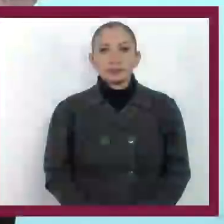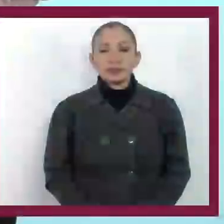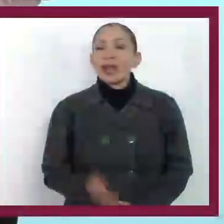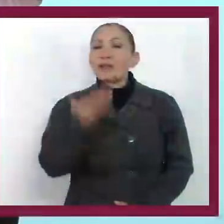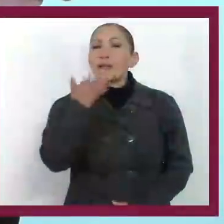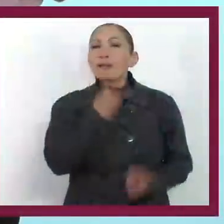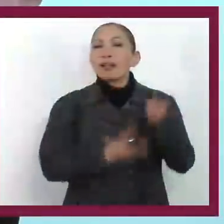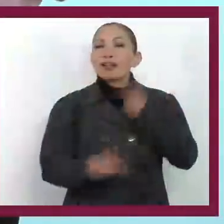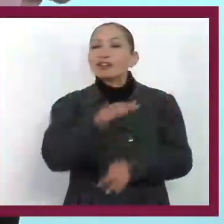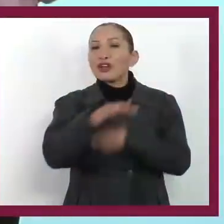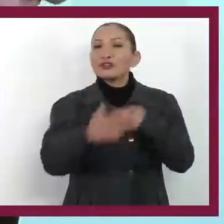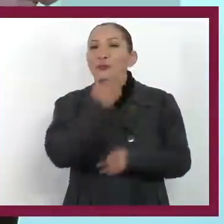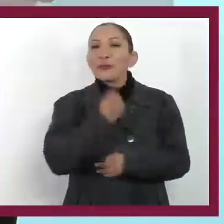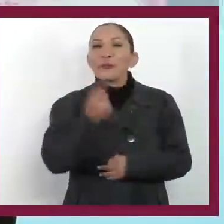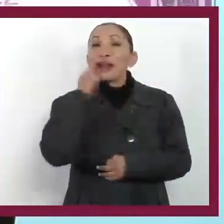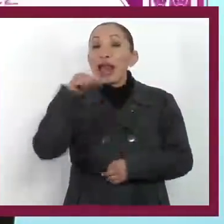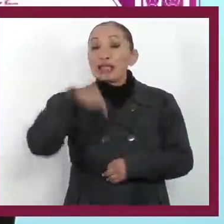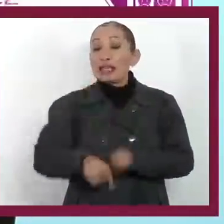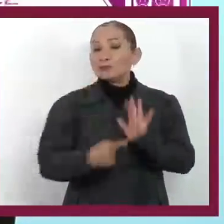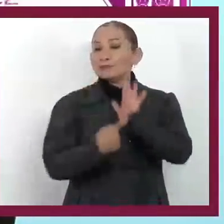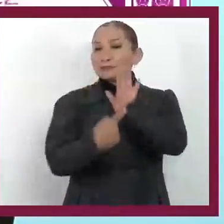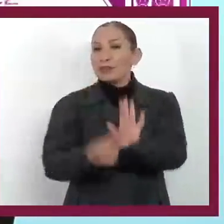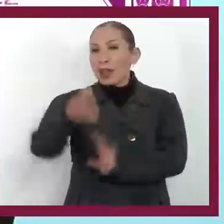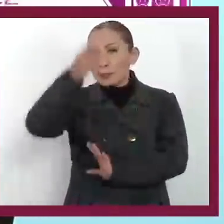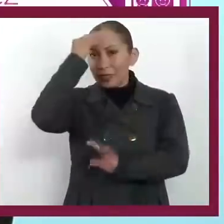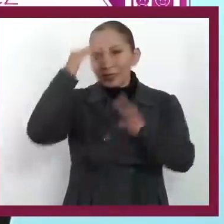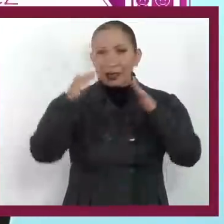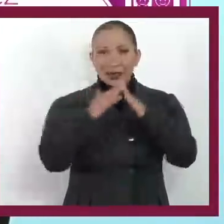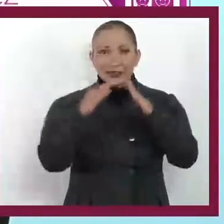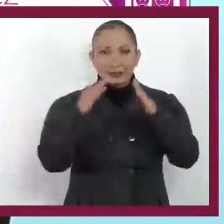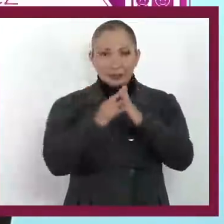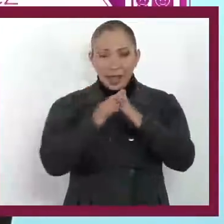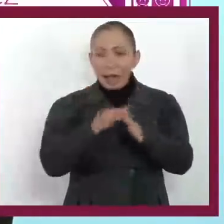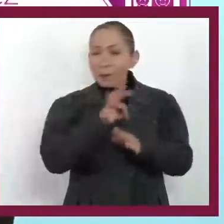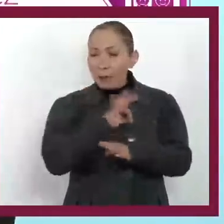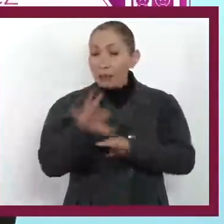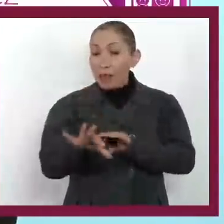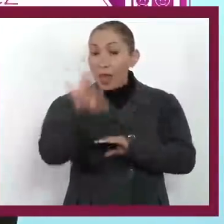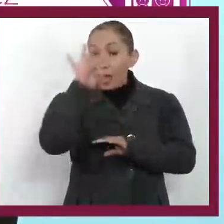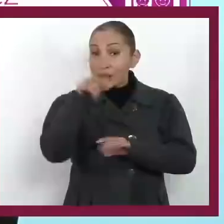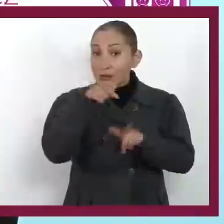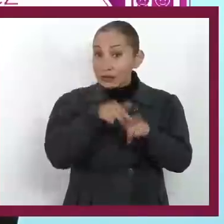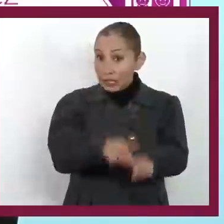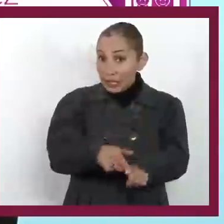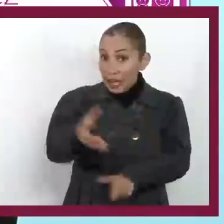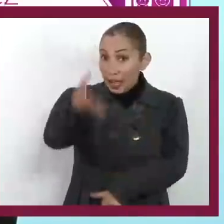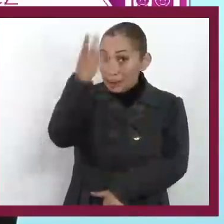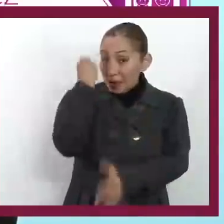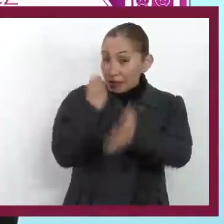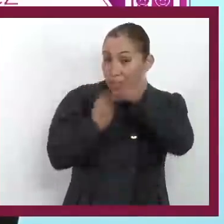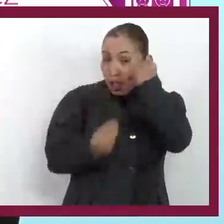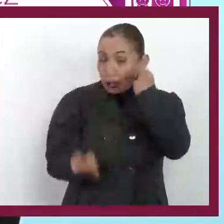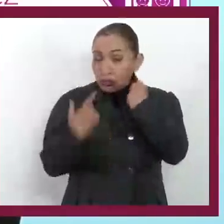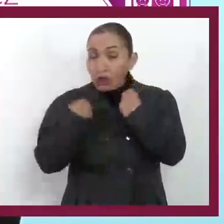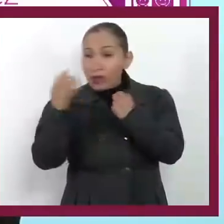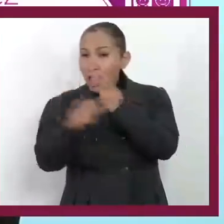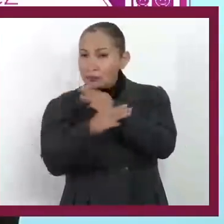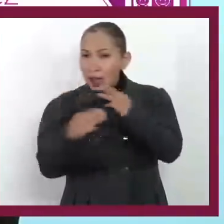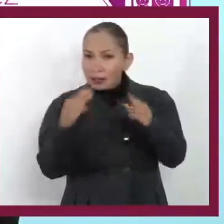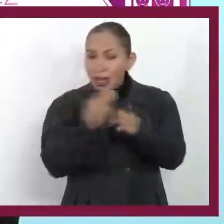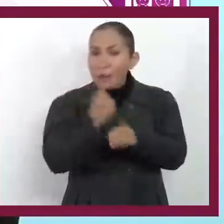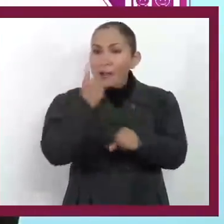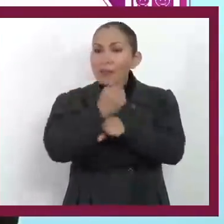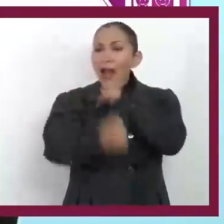Sean bienvenidas y bienvenidos a la programación de Aprende en Casa, una opción para que sigan adquiriendo conocimientos de las asignaturas